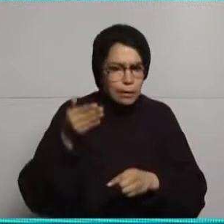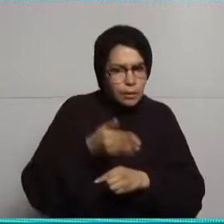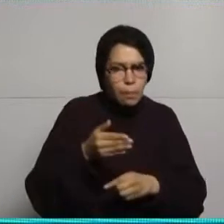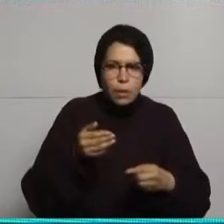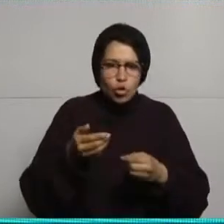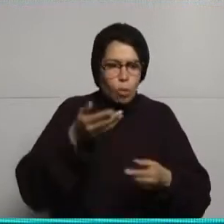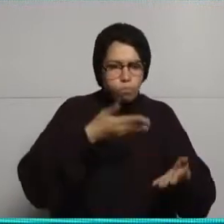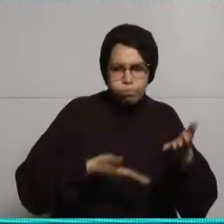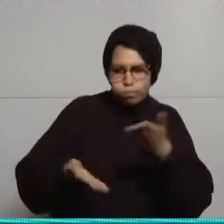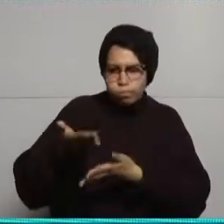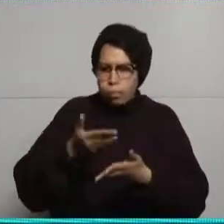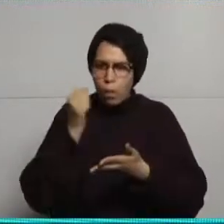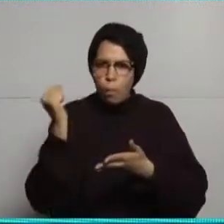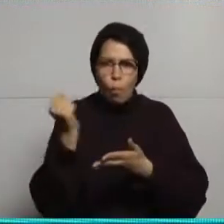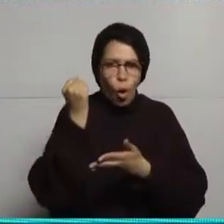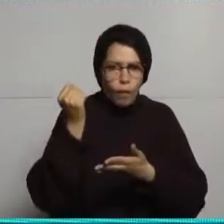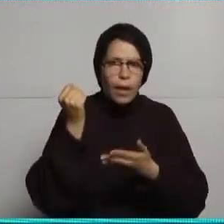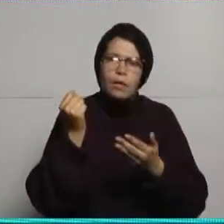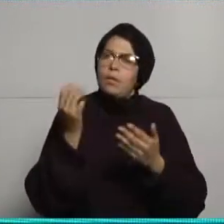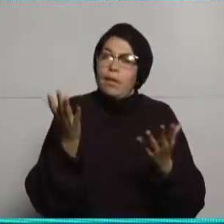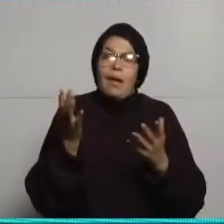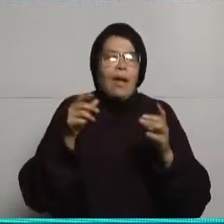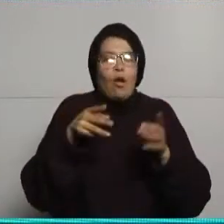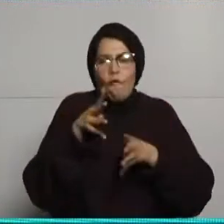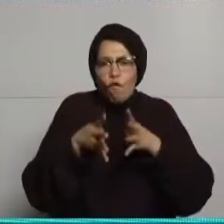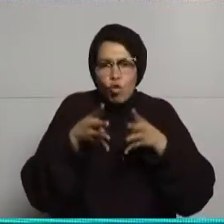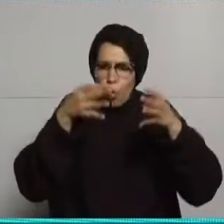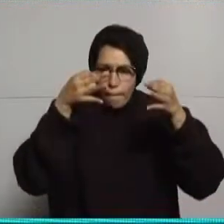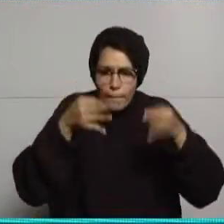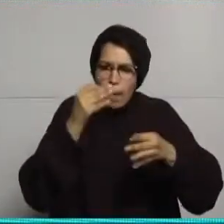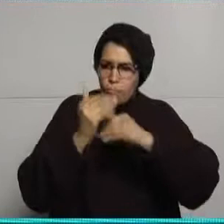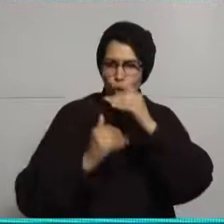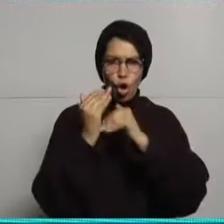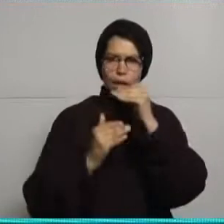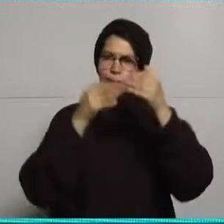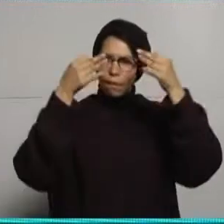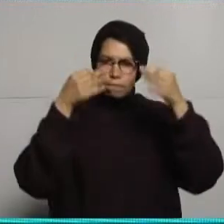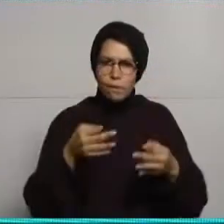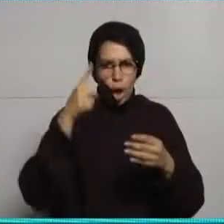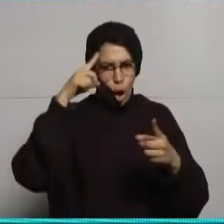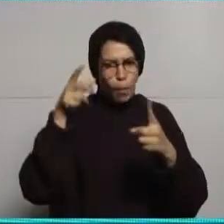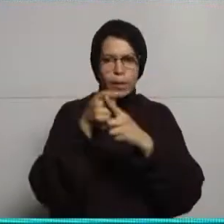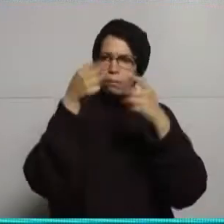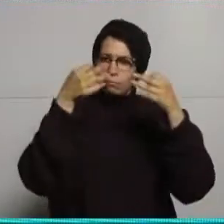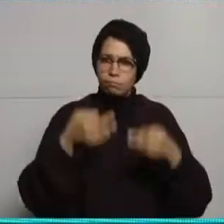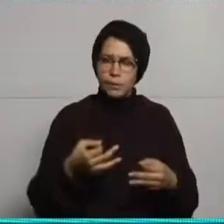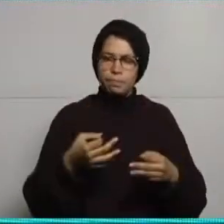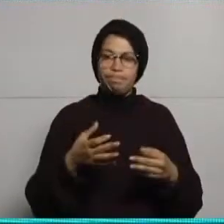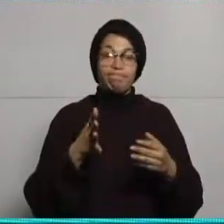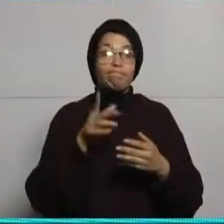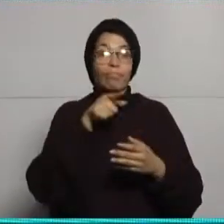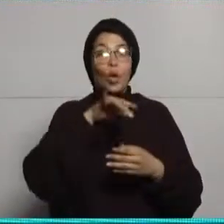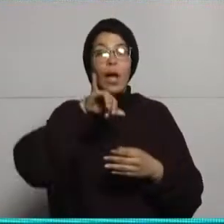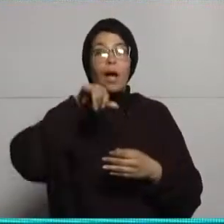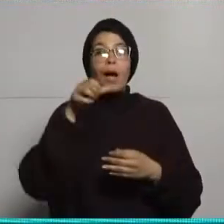eso es claro, que para que algo participativo funcione dentro de una organización es la transversalidad. Jorge, ¿cómo estás?